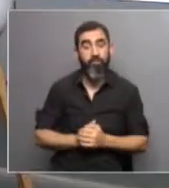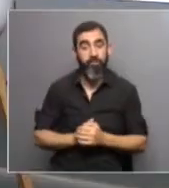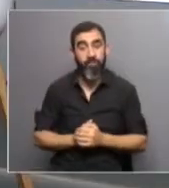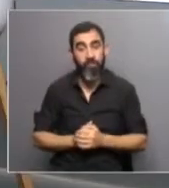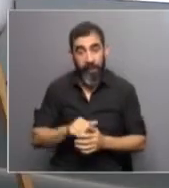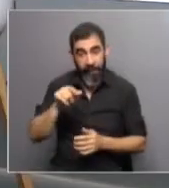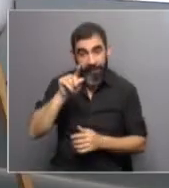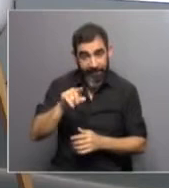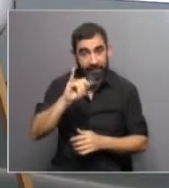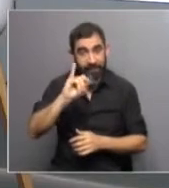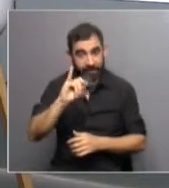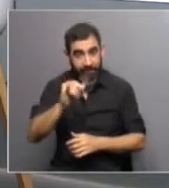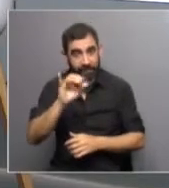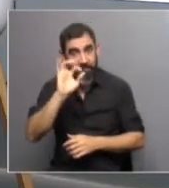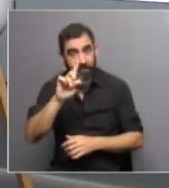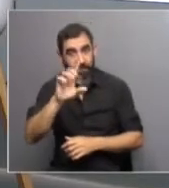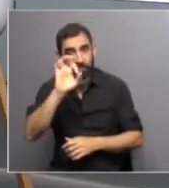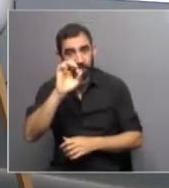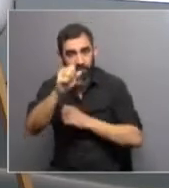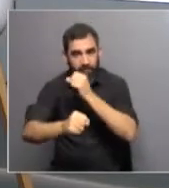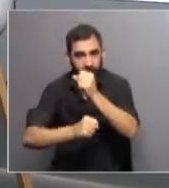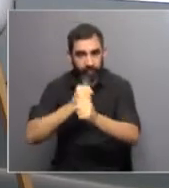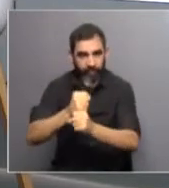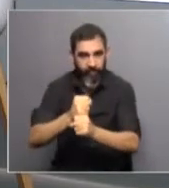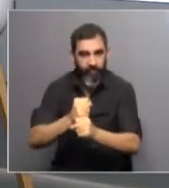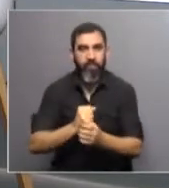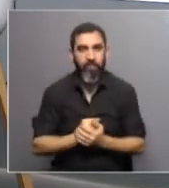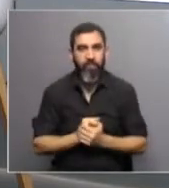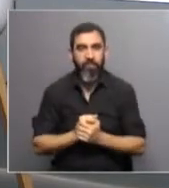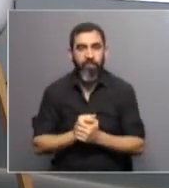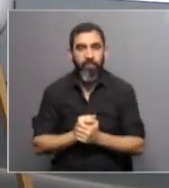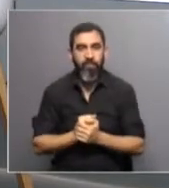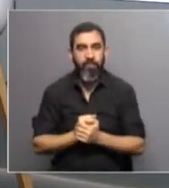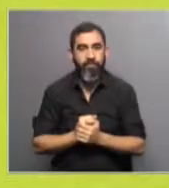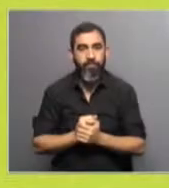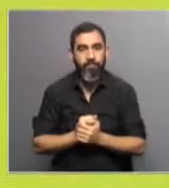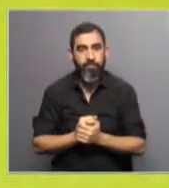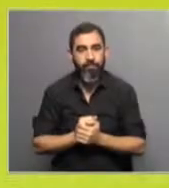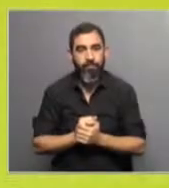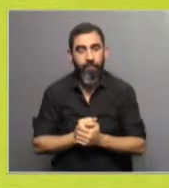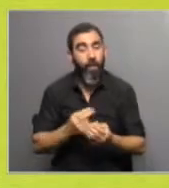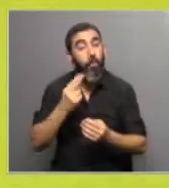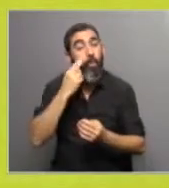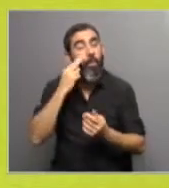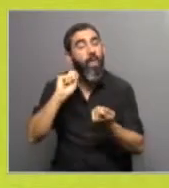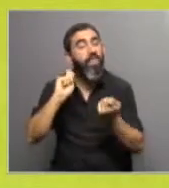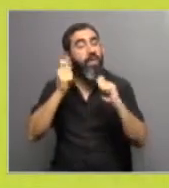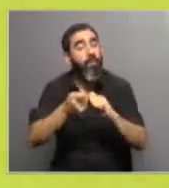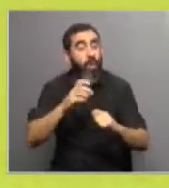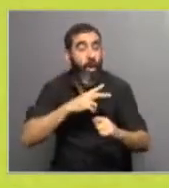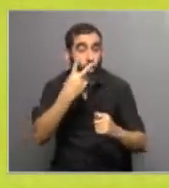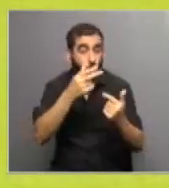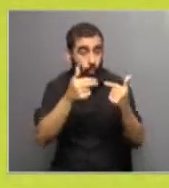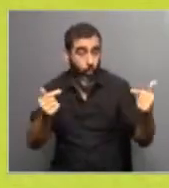en los 150 años más recientes y la diferencia es notable. Exacto. Sí. Bueno, Exacto, porque en el problema de cambio climático hay dos